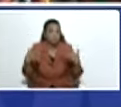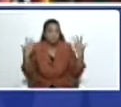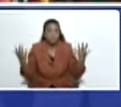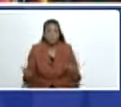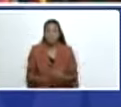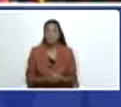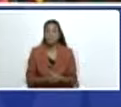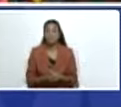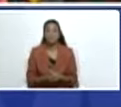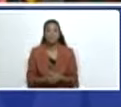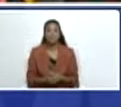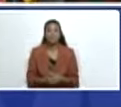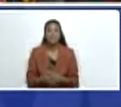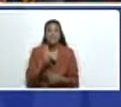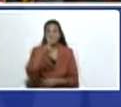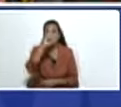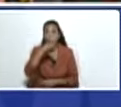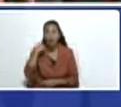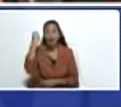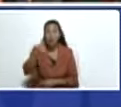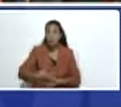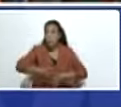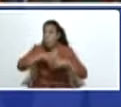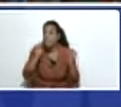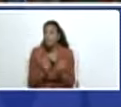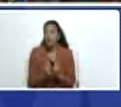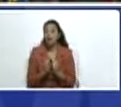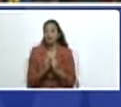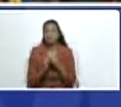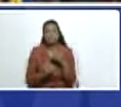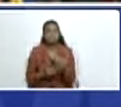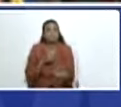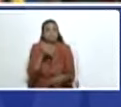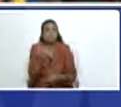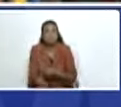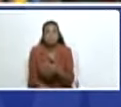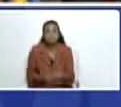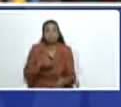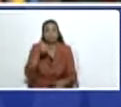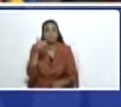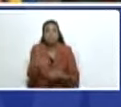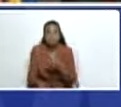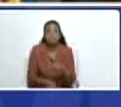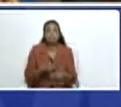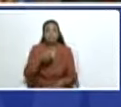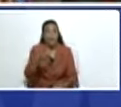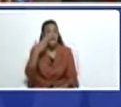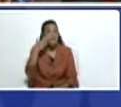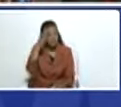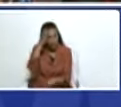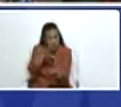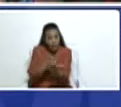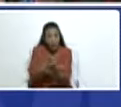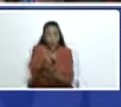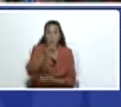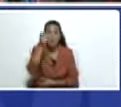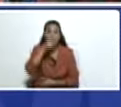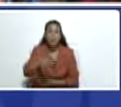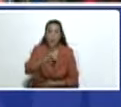alegría. 5 años de combate permanente y de victoria. Ese es el camino de un